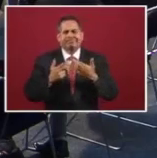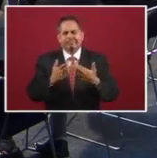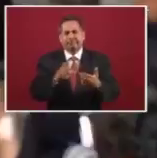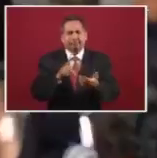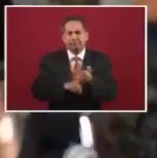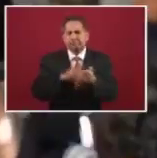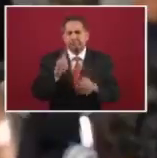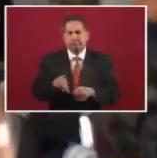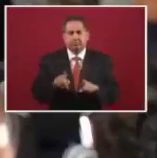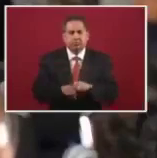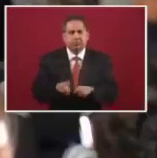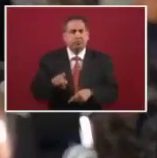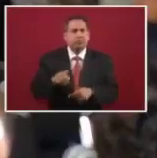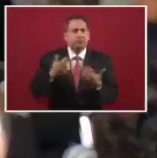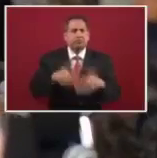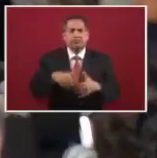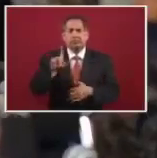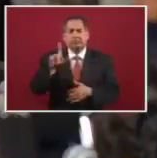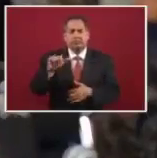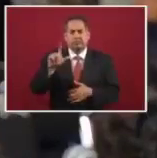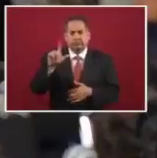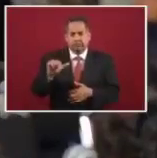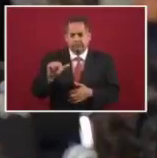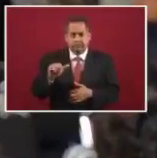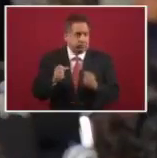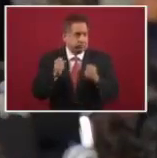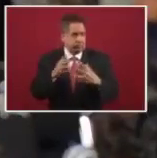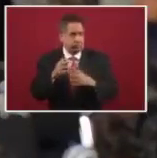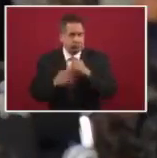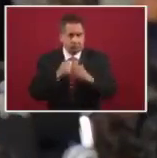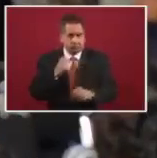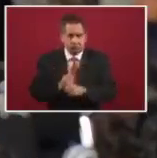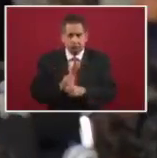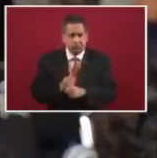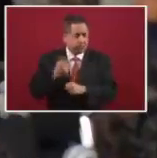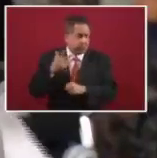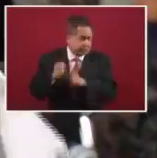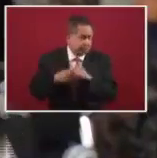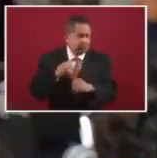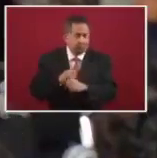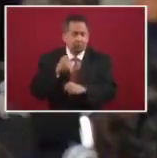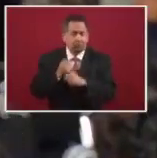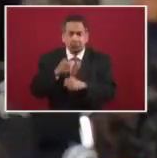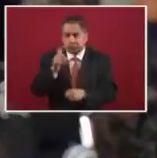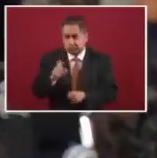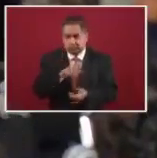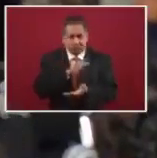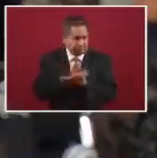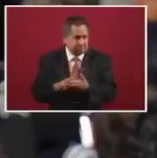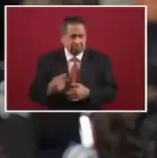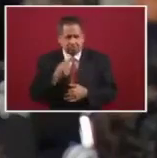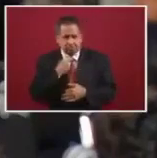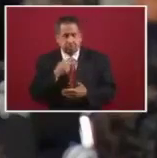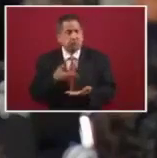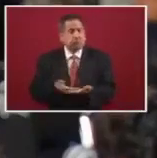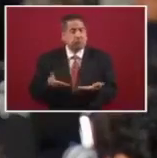Lala, que nos dejó sin agua durante muchos decenios. Y hay unos planes muy buenos, como el plan